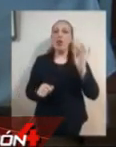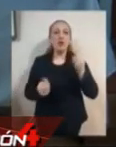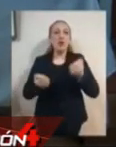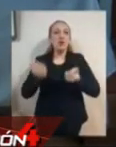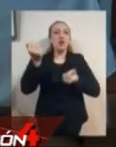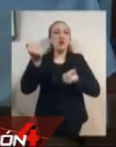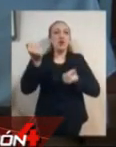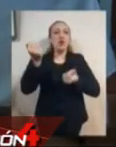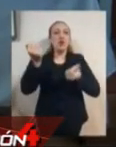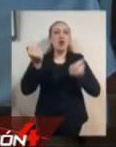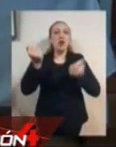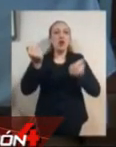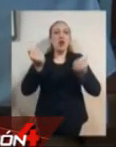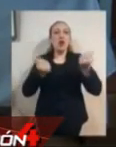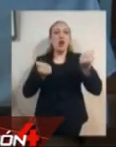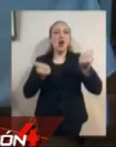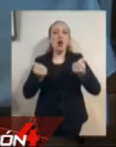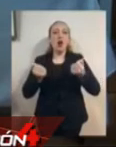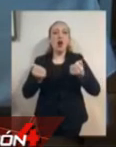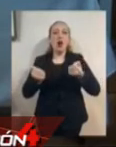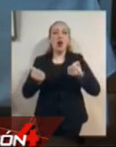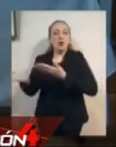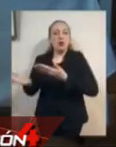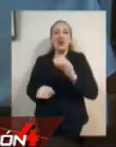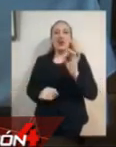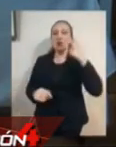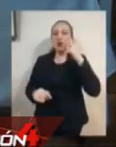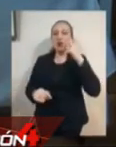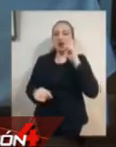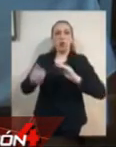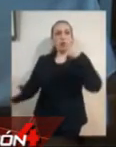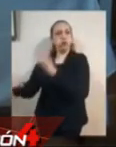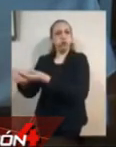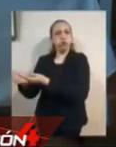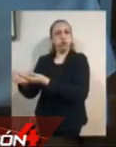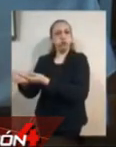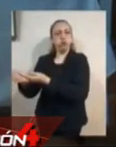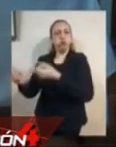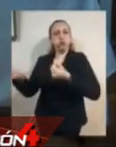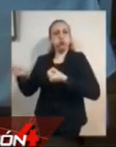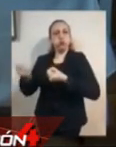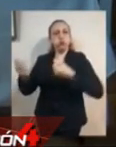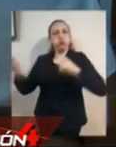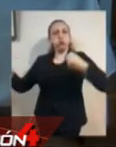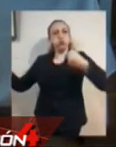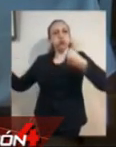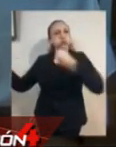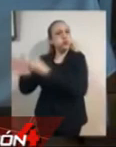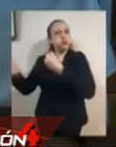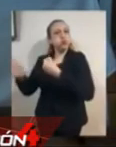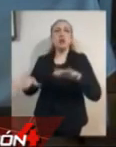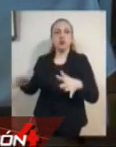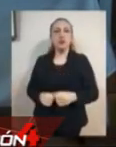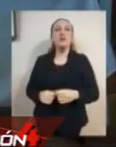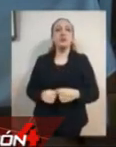vuelco que ustedes seguramente ya lo han difundido y esto, bueno, se debe al estado de las rutas. Así que